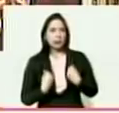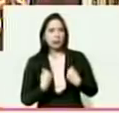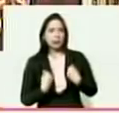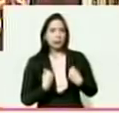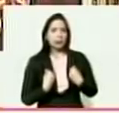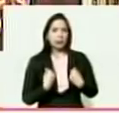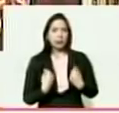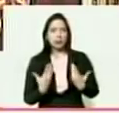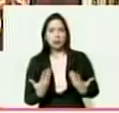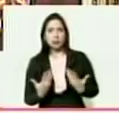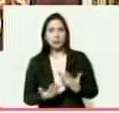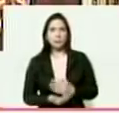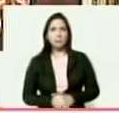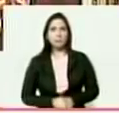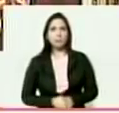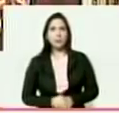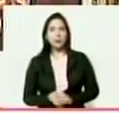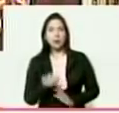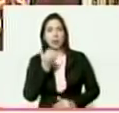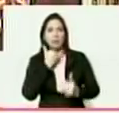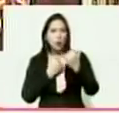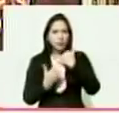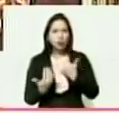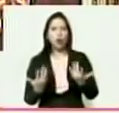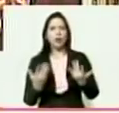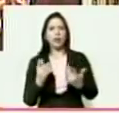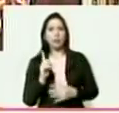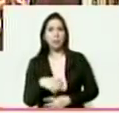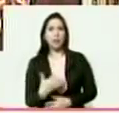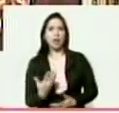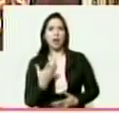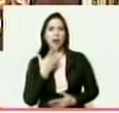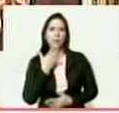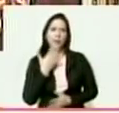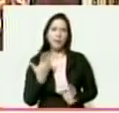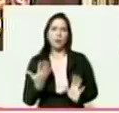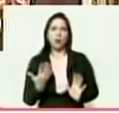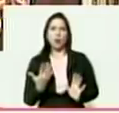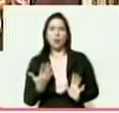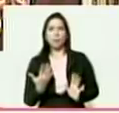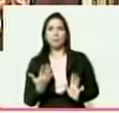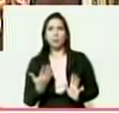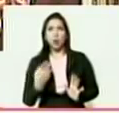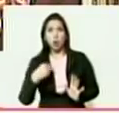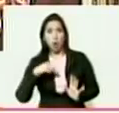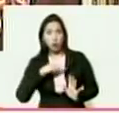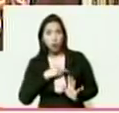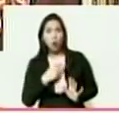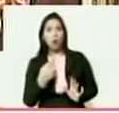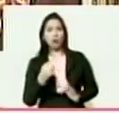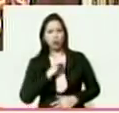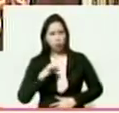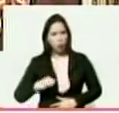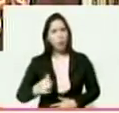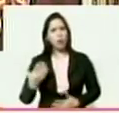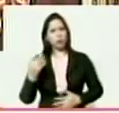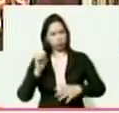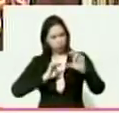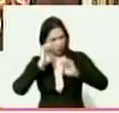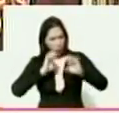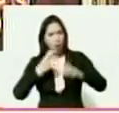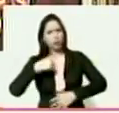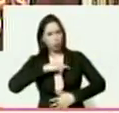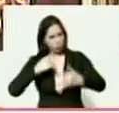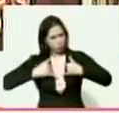No está exento de fallas. No, al contrario. Nosotros somos muy críticos y hemos sido